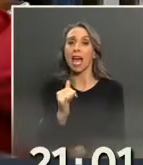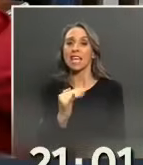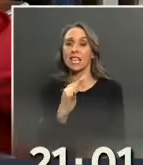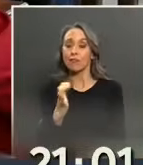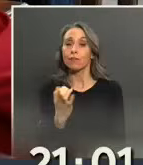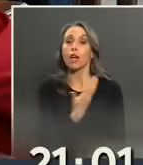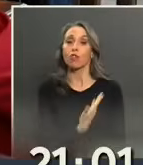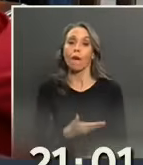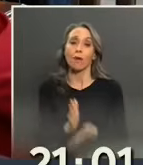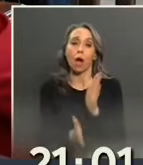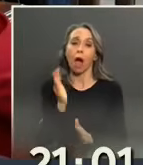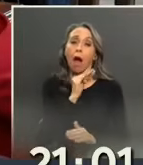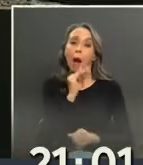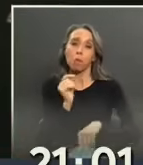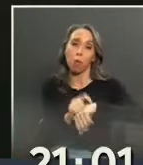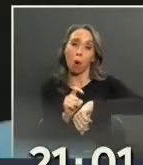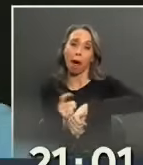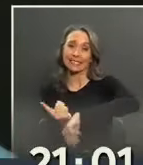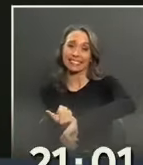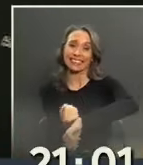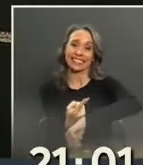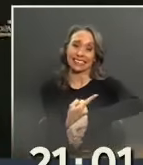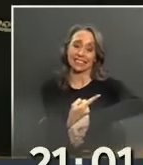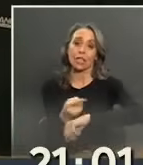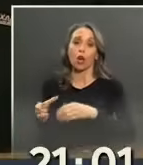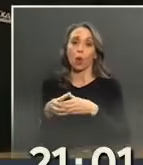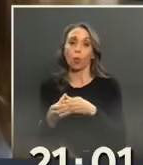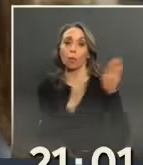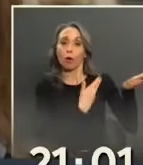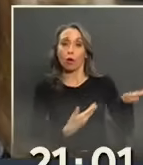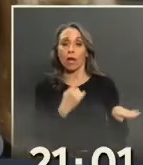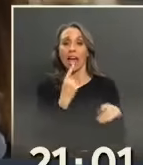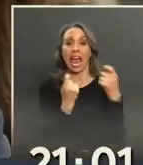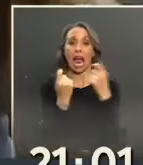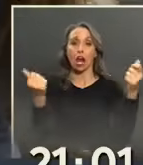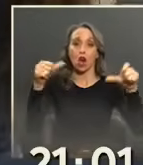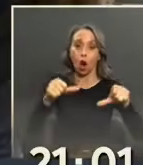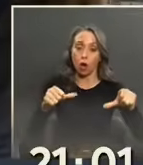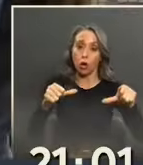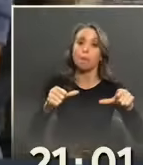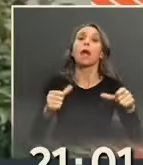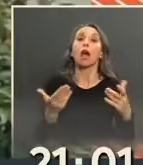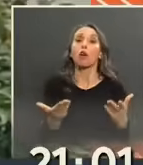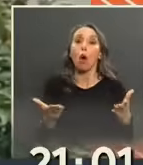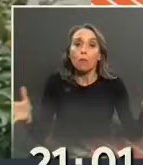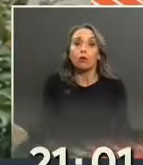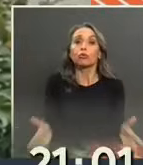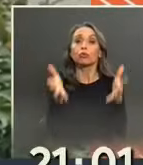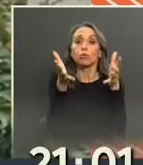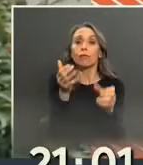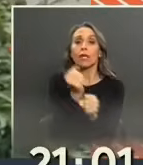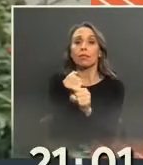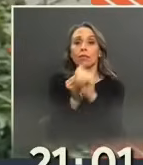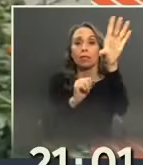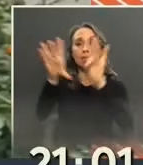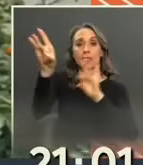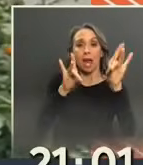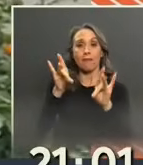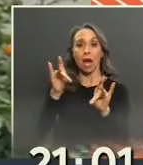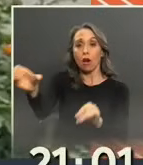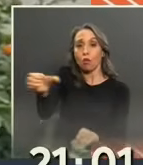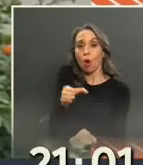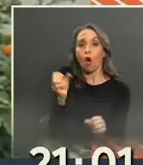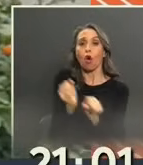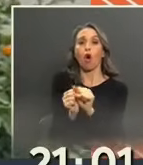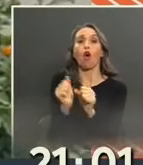un punto el oficialismo coincide. Hay que reactivar la economía a través de los empleos formales. Los subsidios que el Estado ha estado entregando